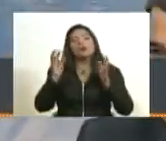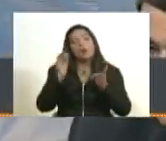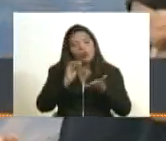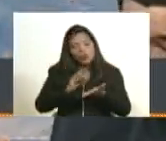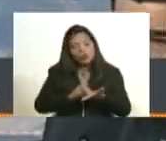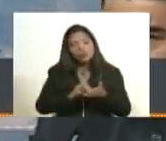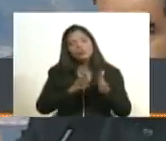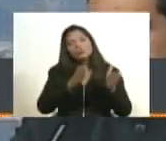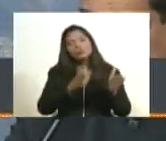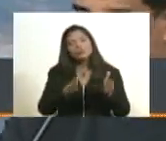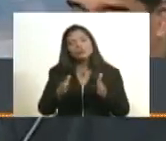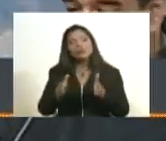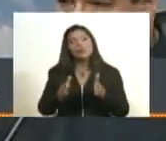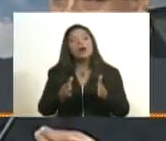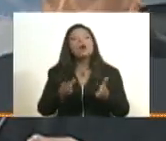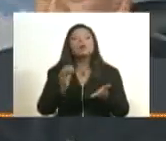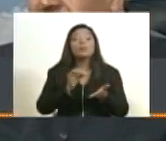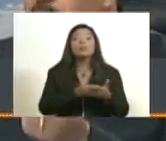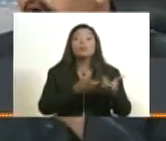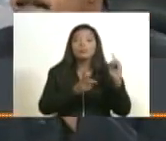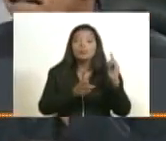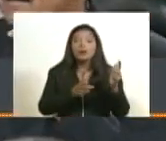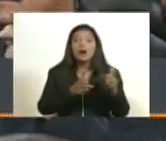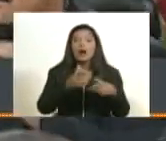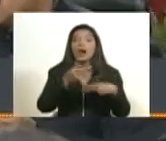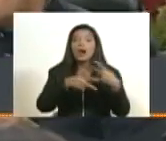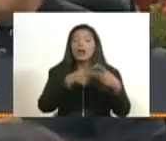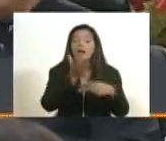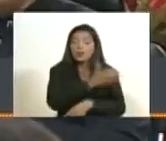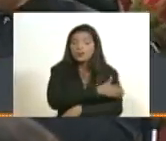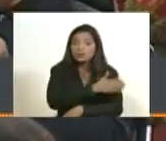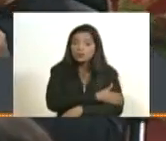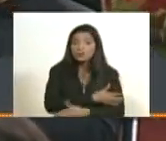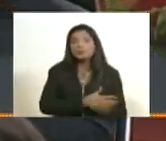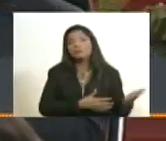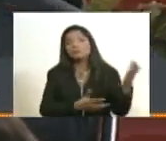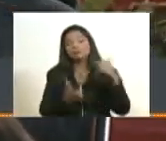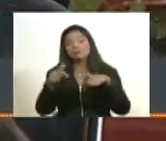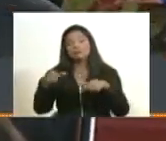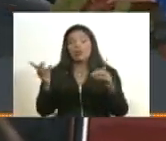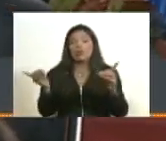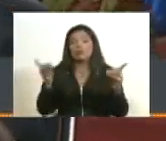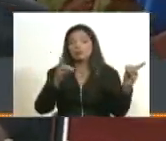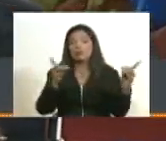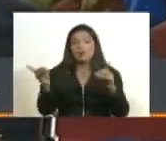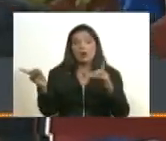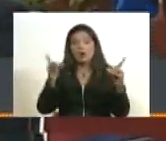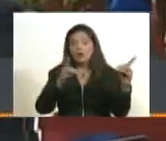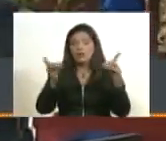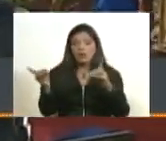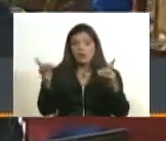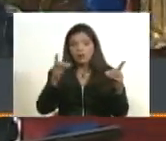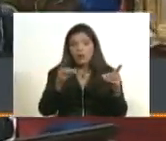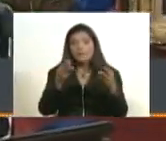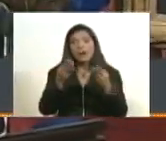vez a la oposición venezolana en un proceso de conversaciones, de diálogo constructivo para buscar caminos de